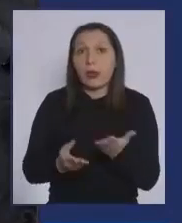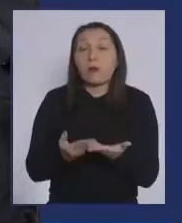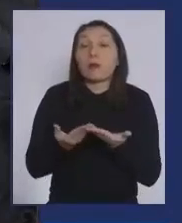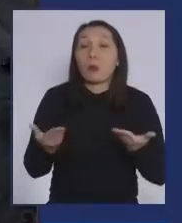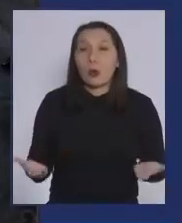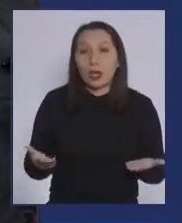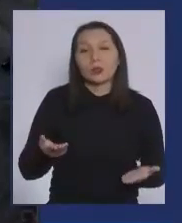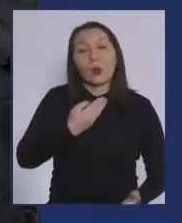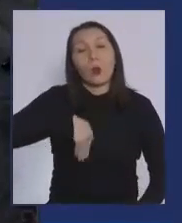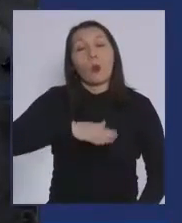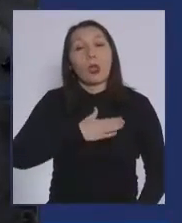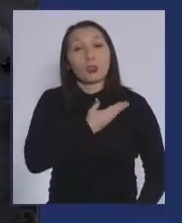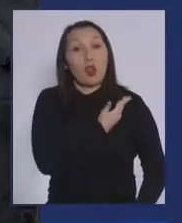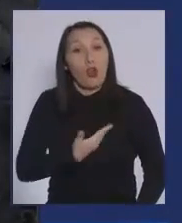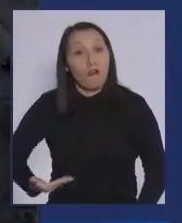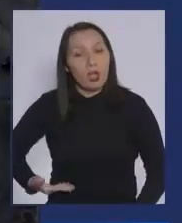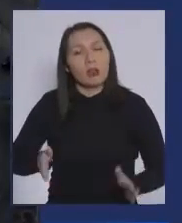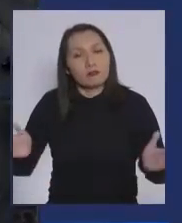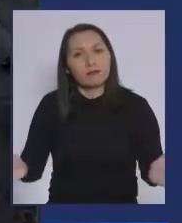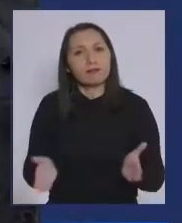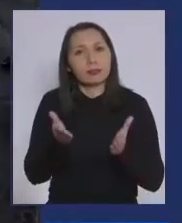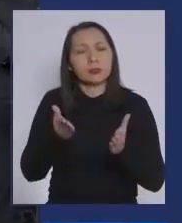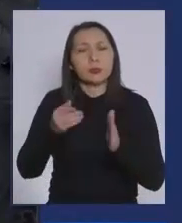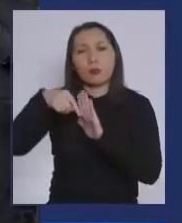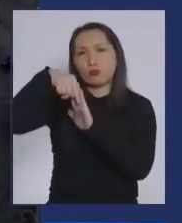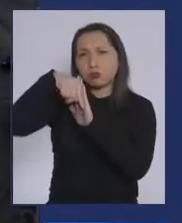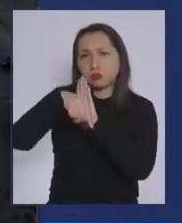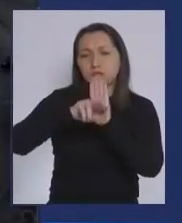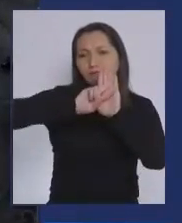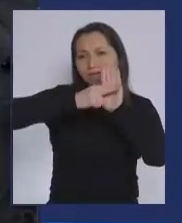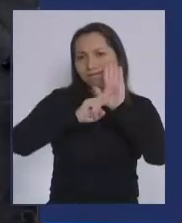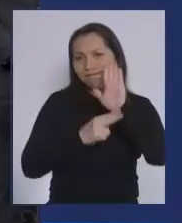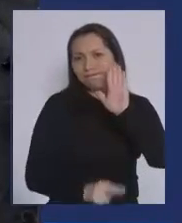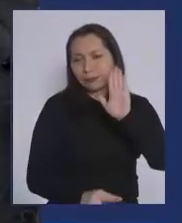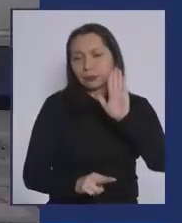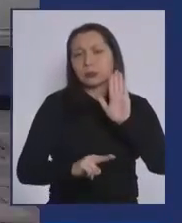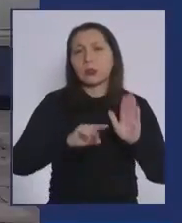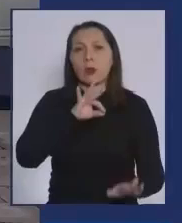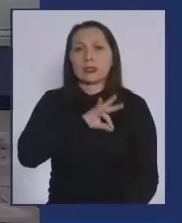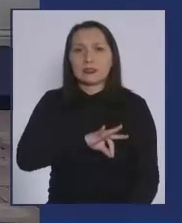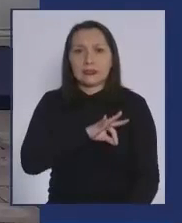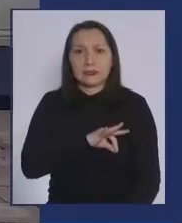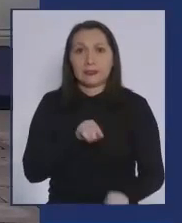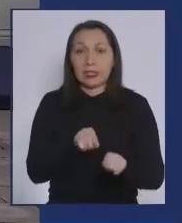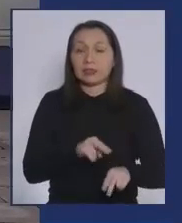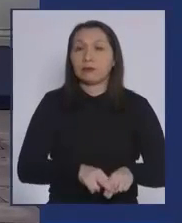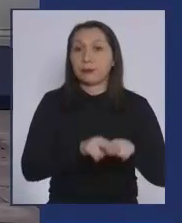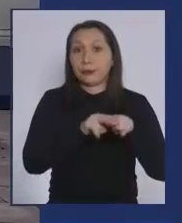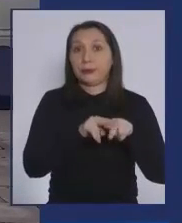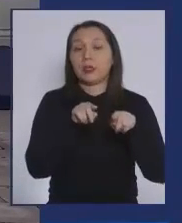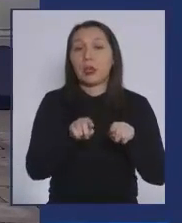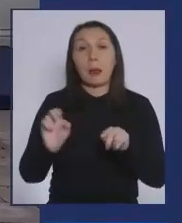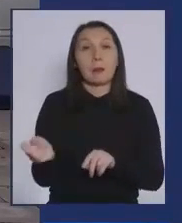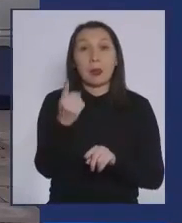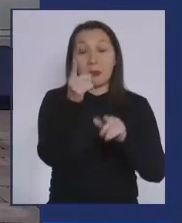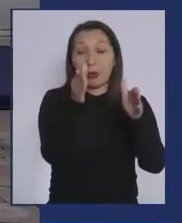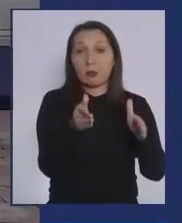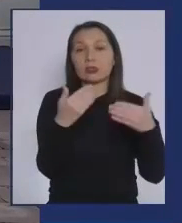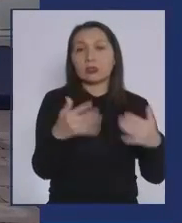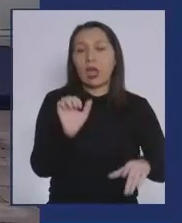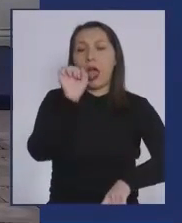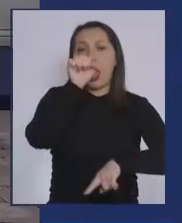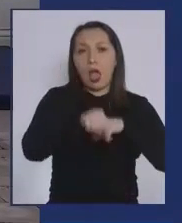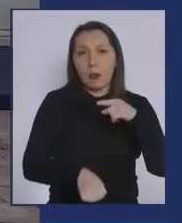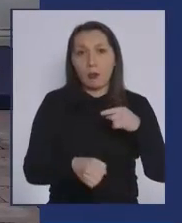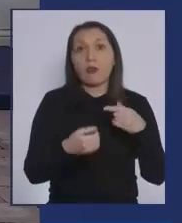nuestro gobierno está impulsando una profunda reforma previsional la primera etapa de esta reforma ya se aprobó y